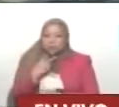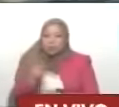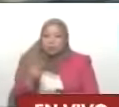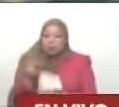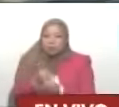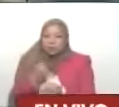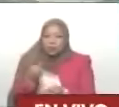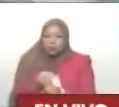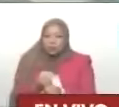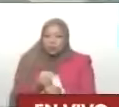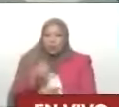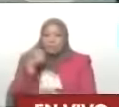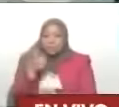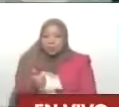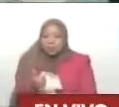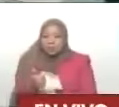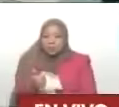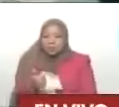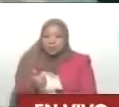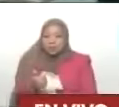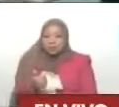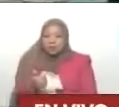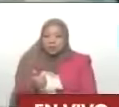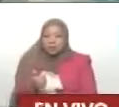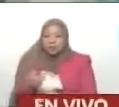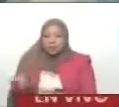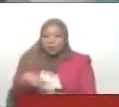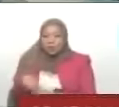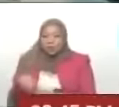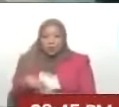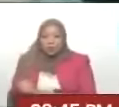La voz sí está bien, pero es que Omar Enrique no sabe bailar.